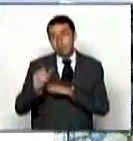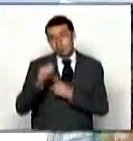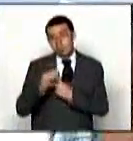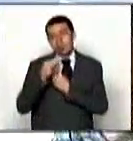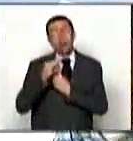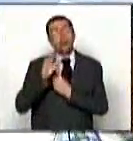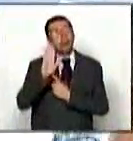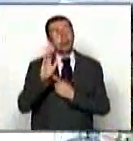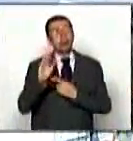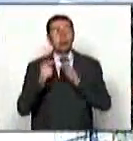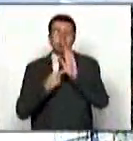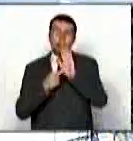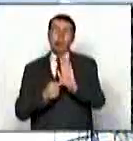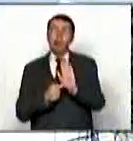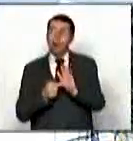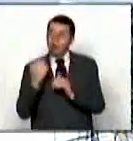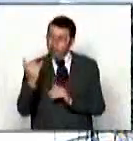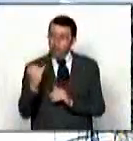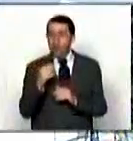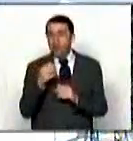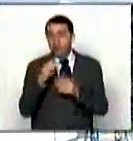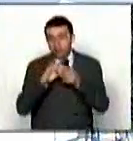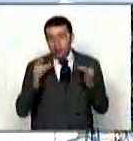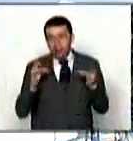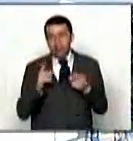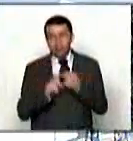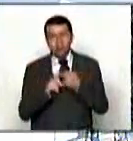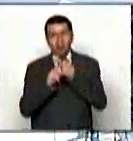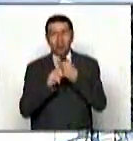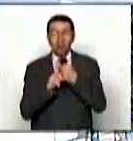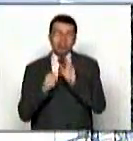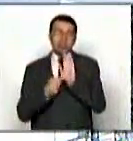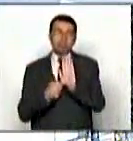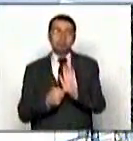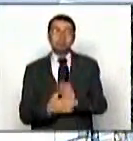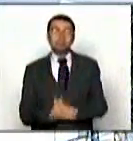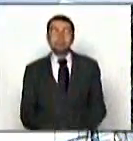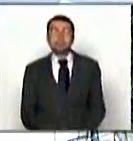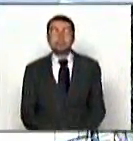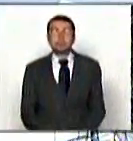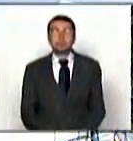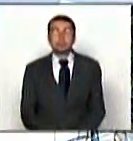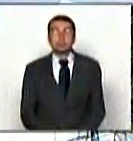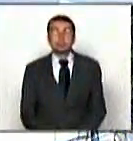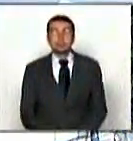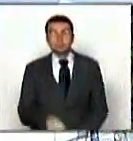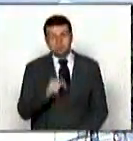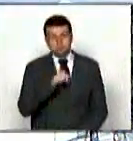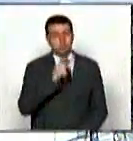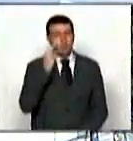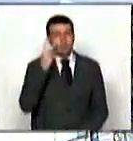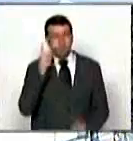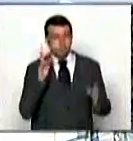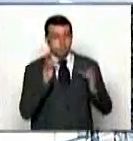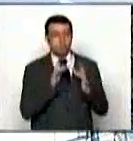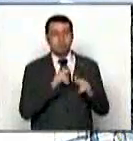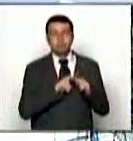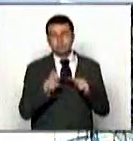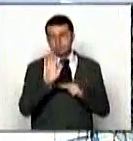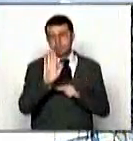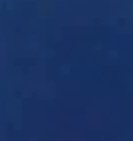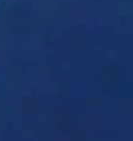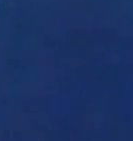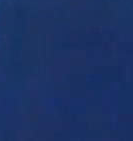adelante después de esta píldora de optimismo que viene a continuación aquí en Conexión Vital en directo hoy desde Pereira y Manizales. Ya